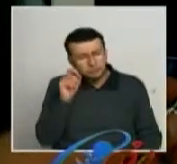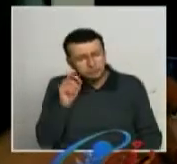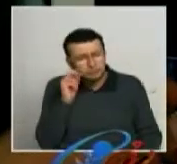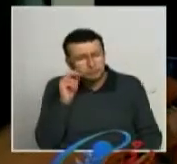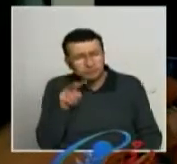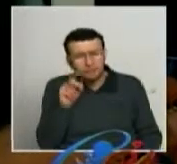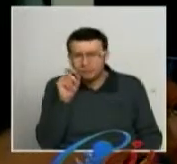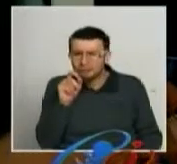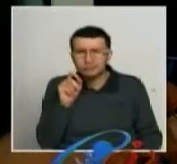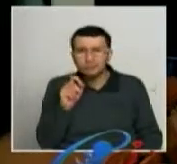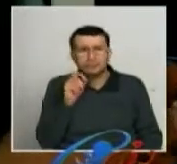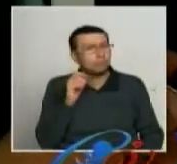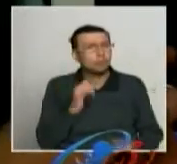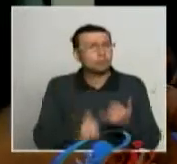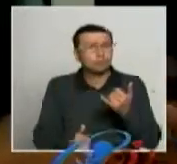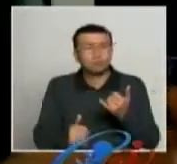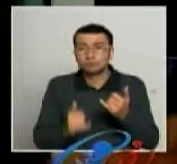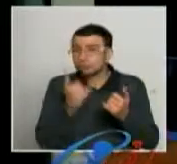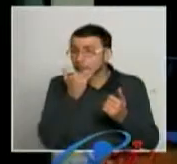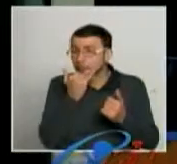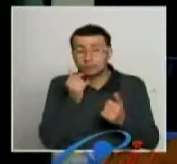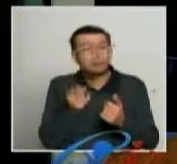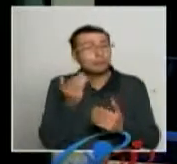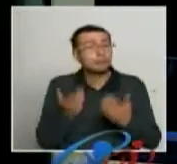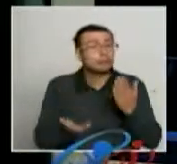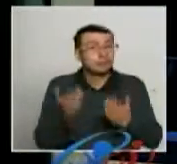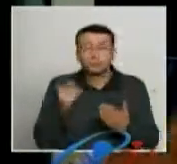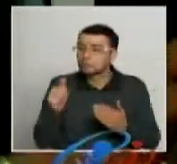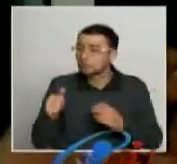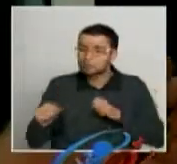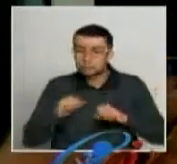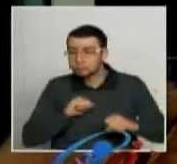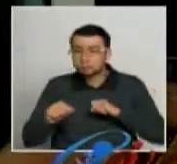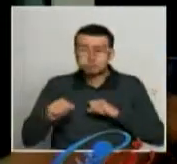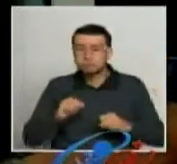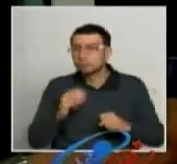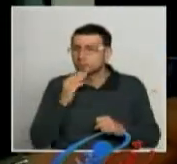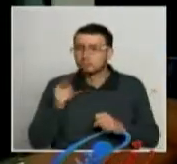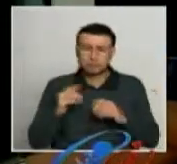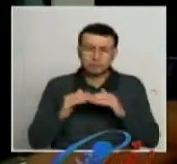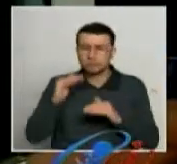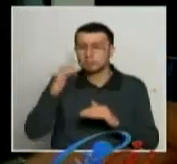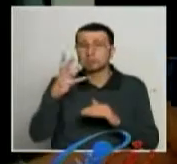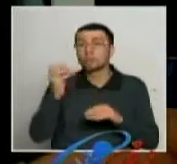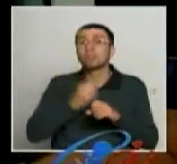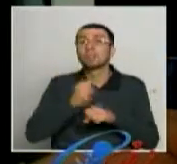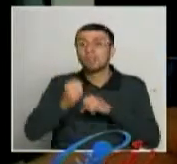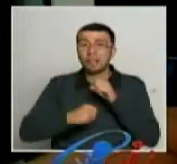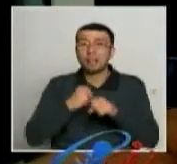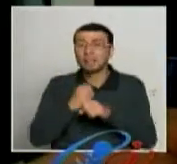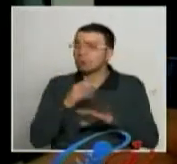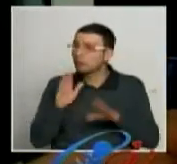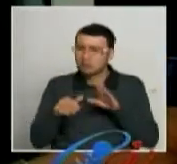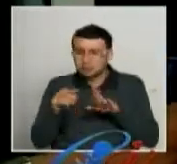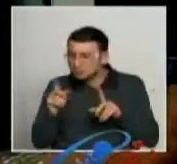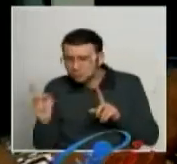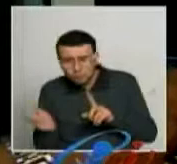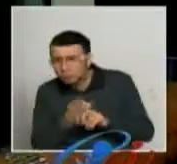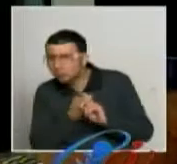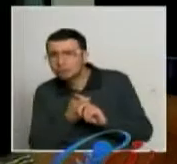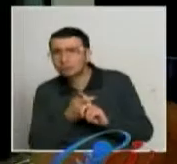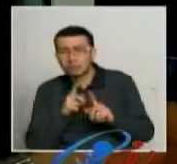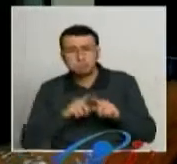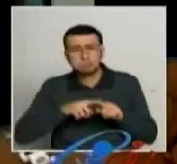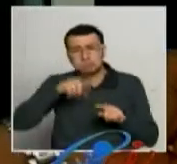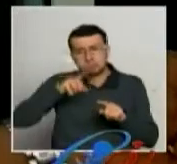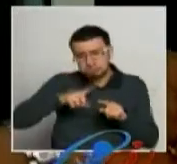aquí. Esto va variando mucho con la edad de los pacientes. Realmente pacientes después de los 50 años es posible que uno encuentre ondas